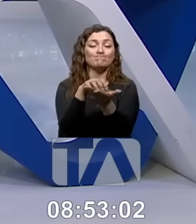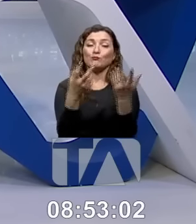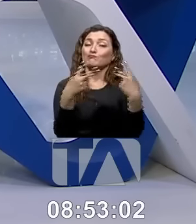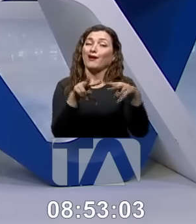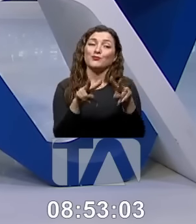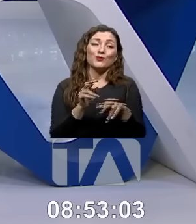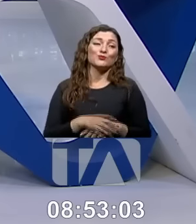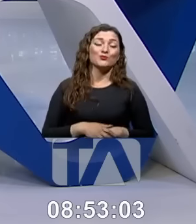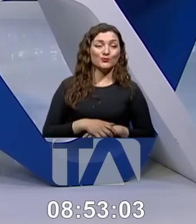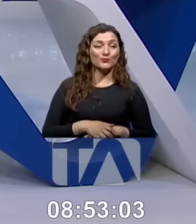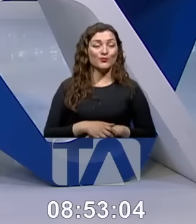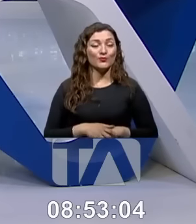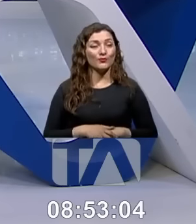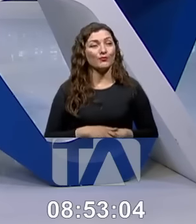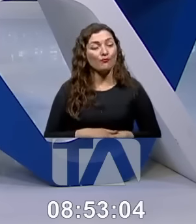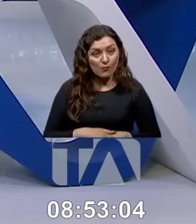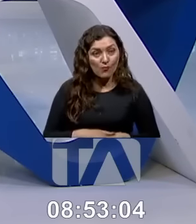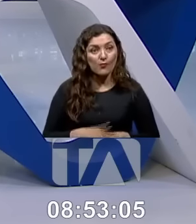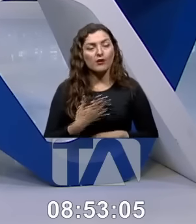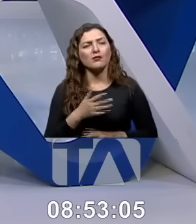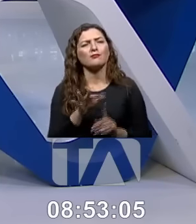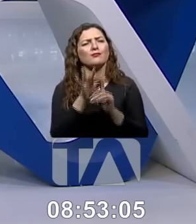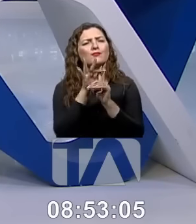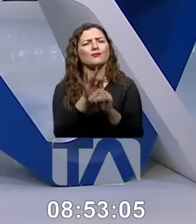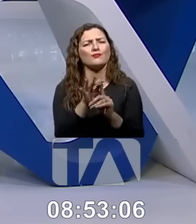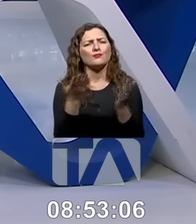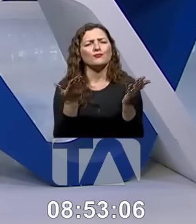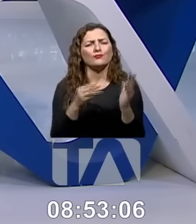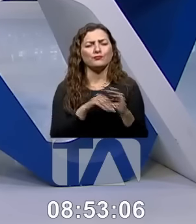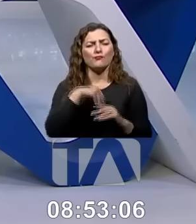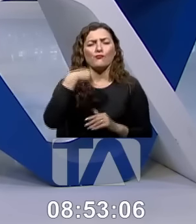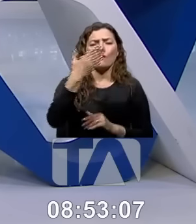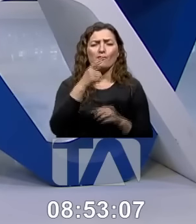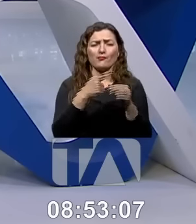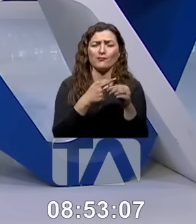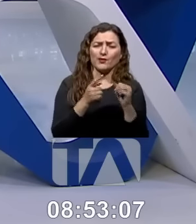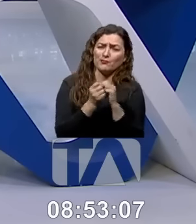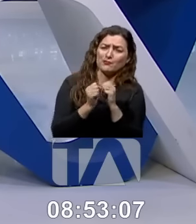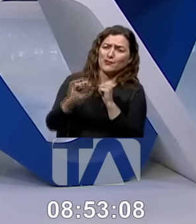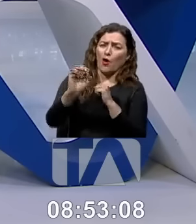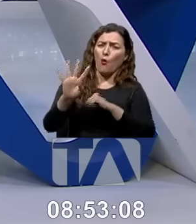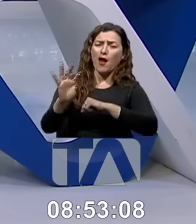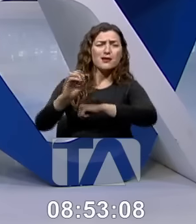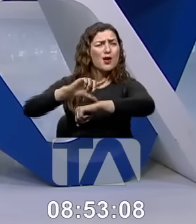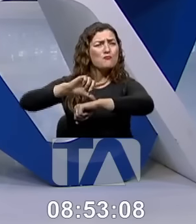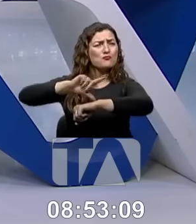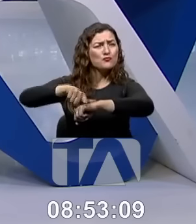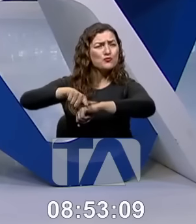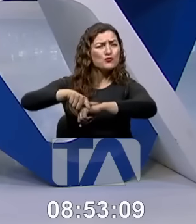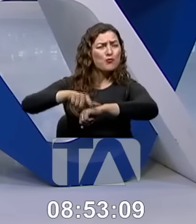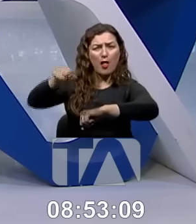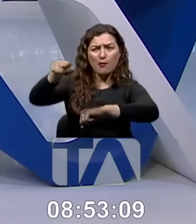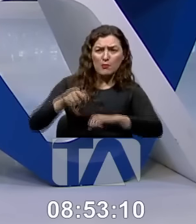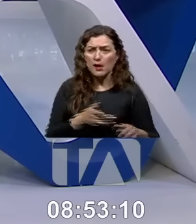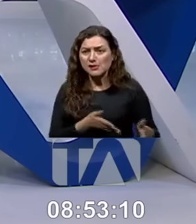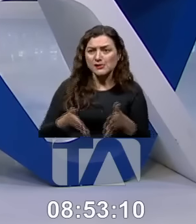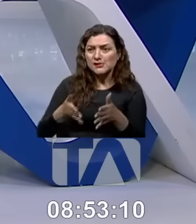estos espacios para ir a pasear. Somos privilegiados. Usted sale de Quito, a 40 minutos tiene un recorrido de